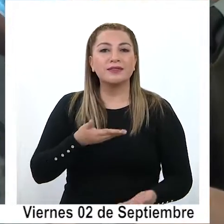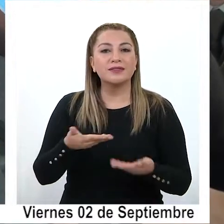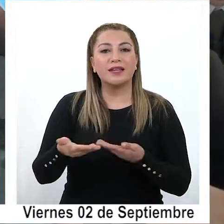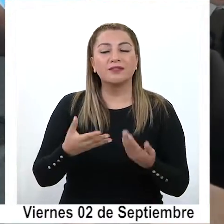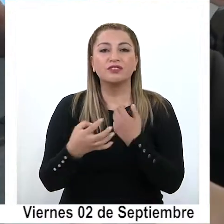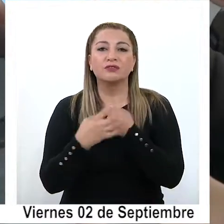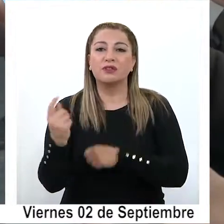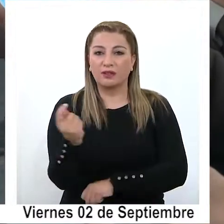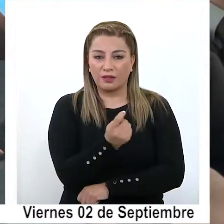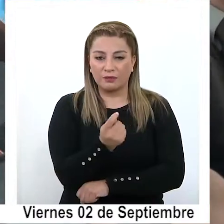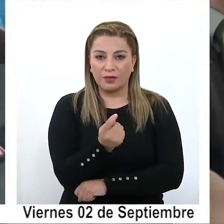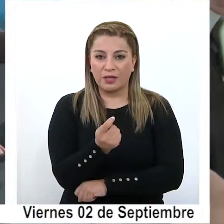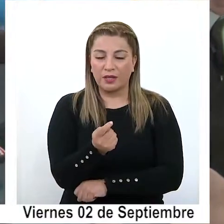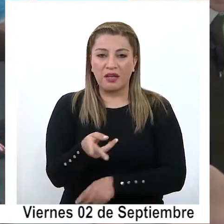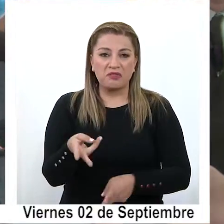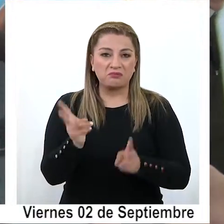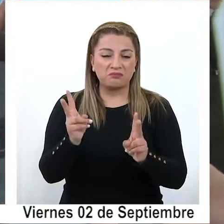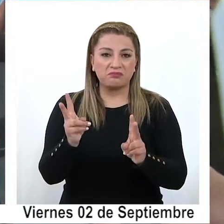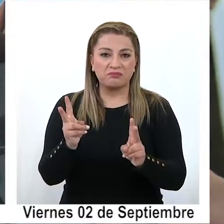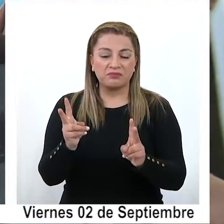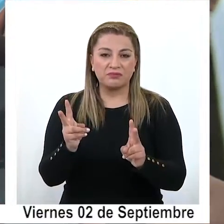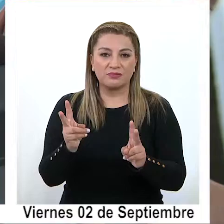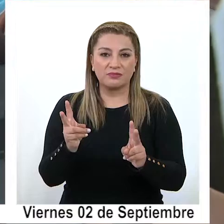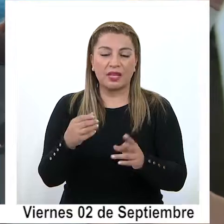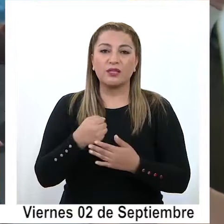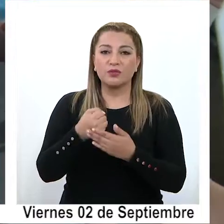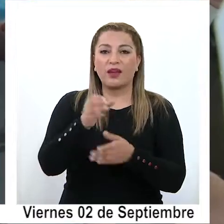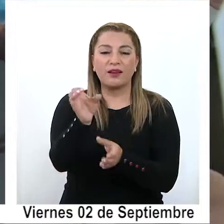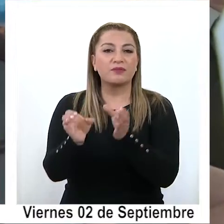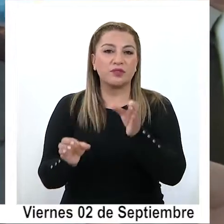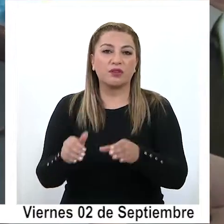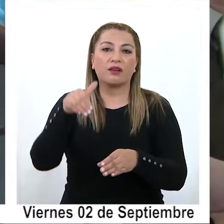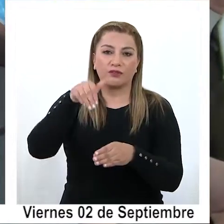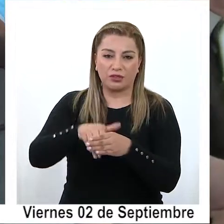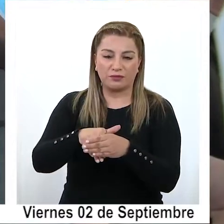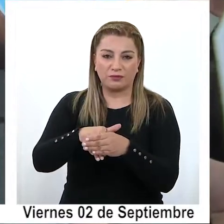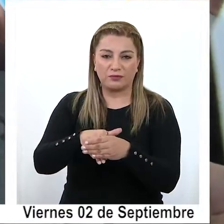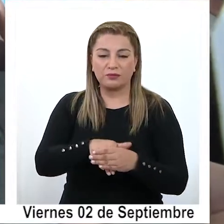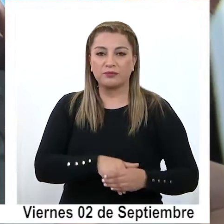región para que puedan apoyar a las personas a votar.